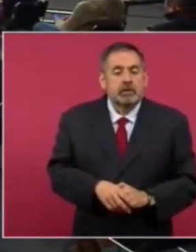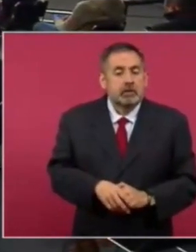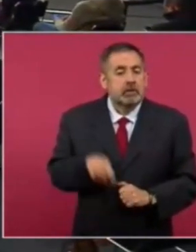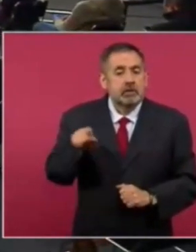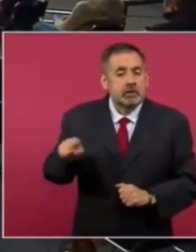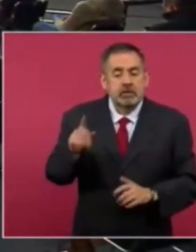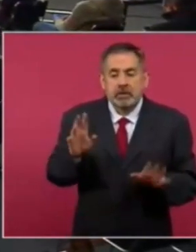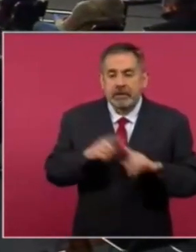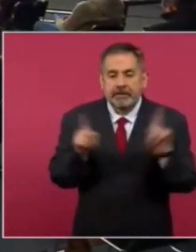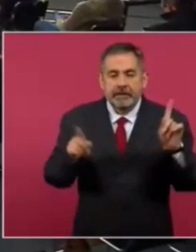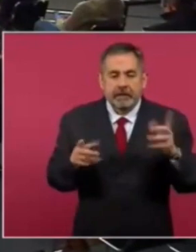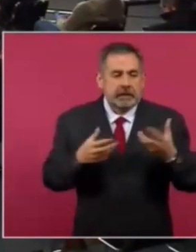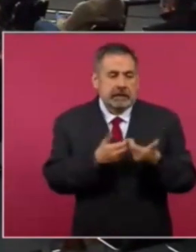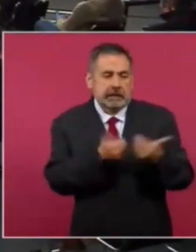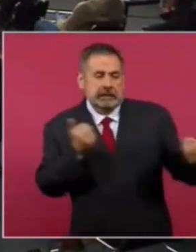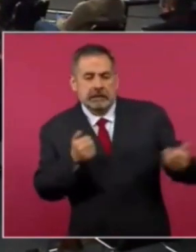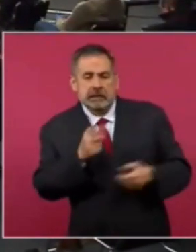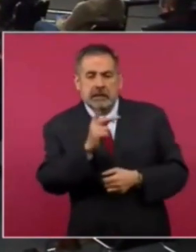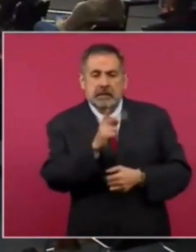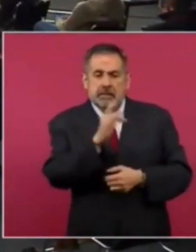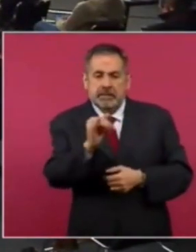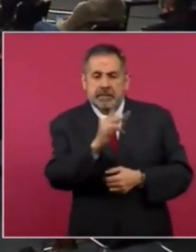no tiene que ver ni con el PRI ni con el PAN.